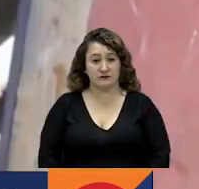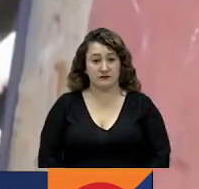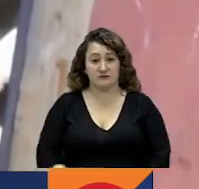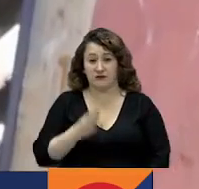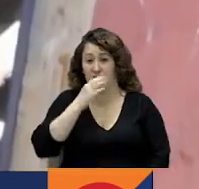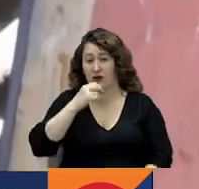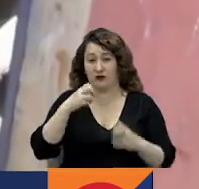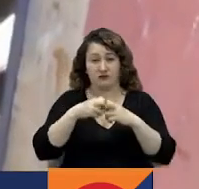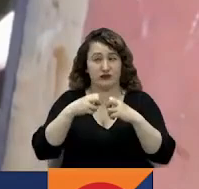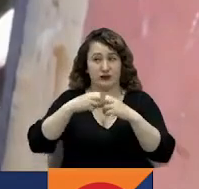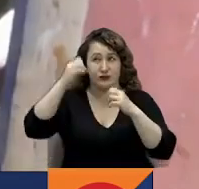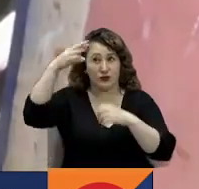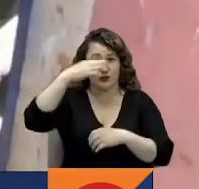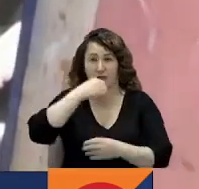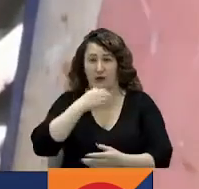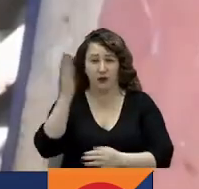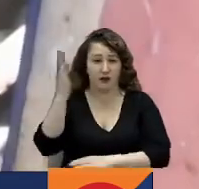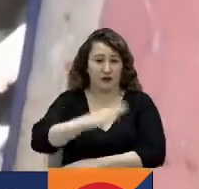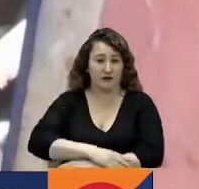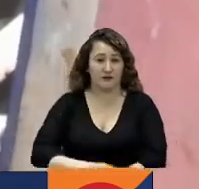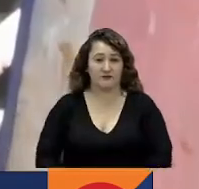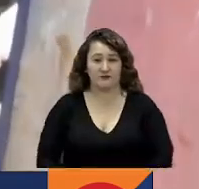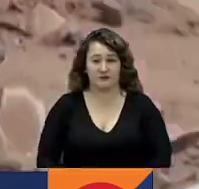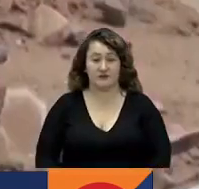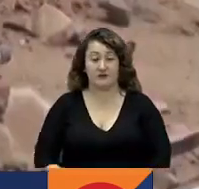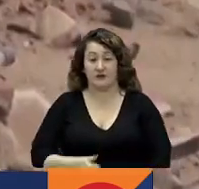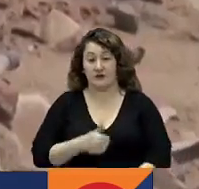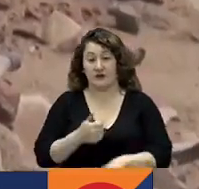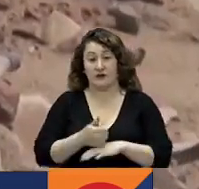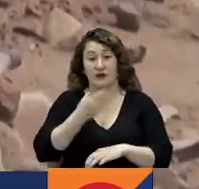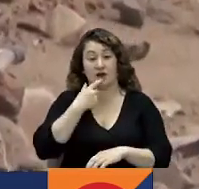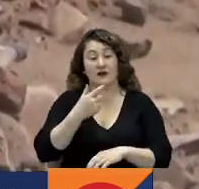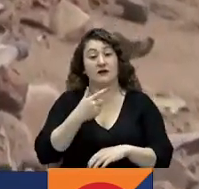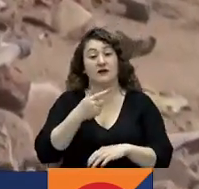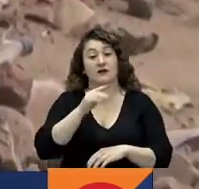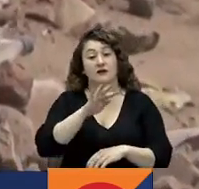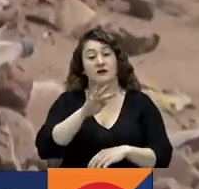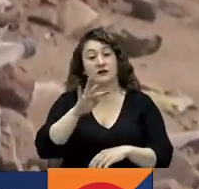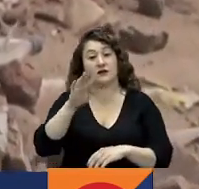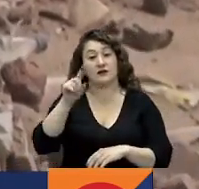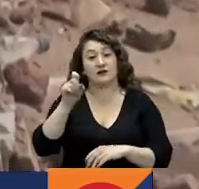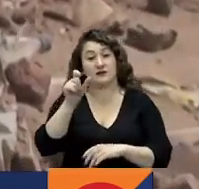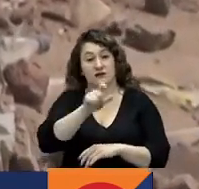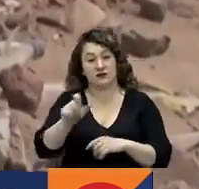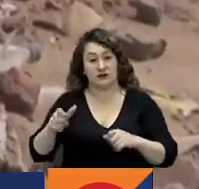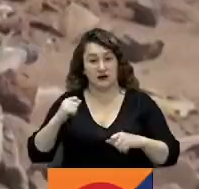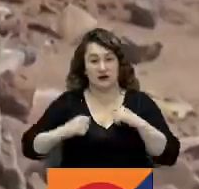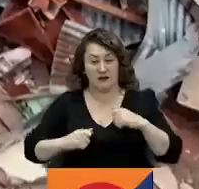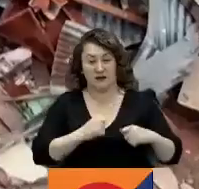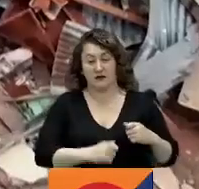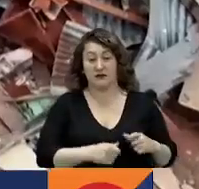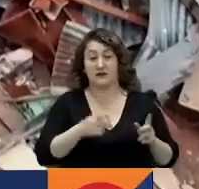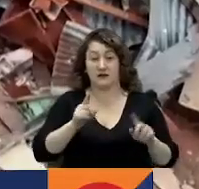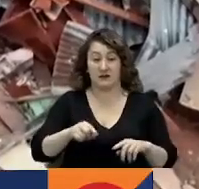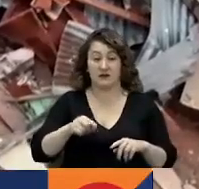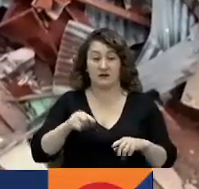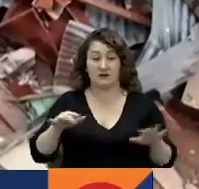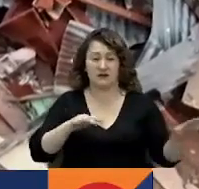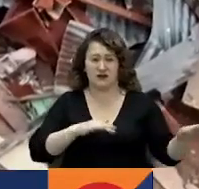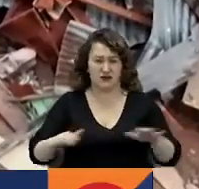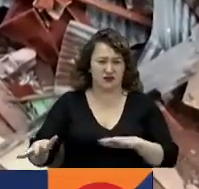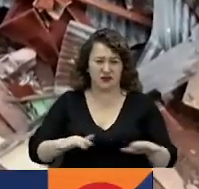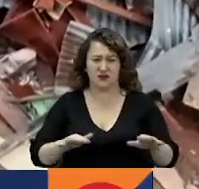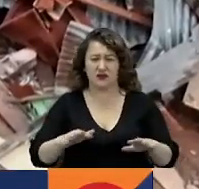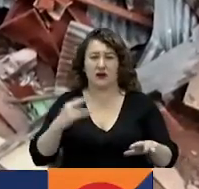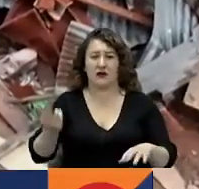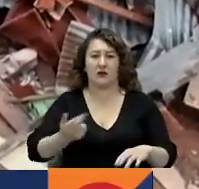el día. El más reciente reporte de las autoridades registra al menos 446 heridos. Además informaron que tras el sismo hubo 7